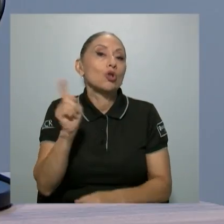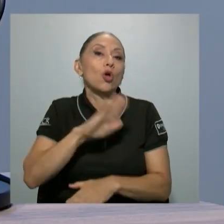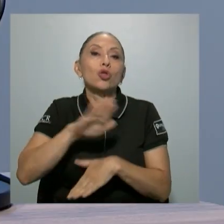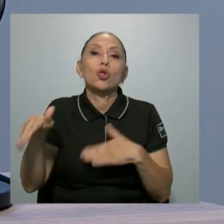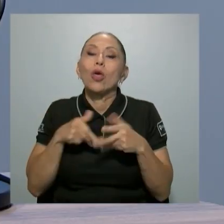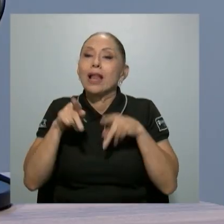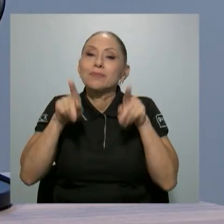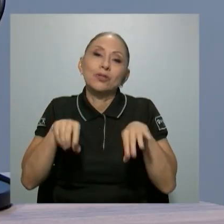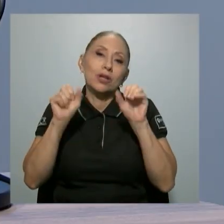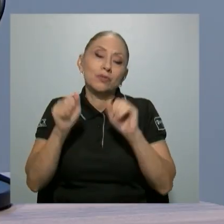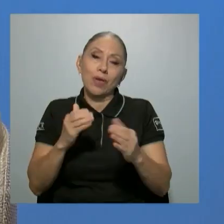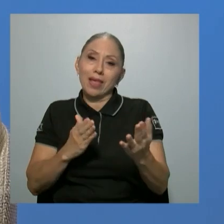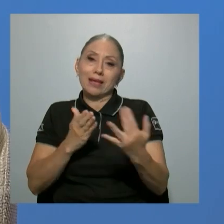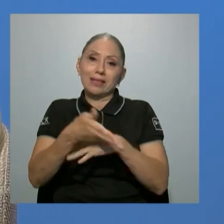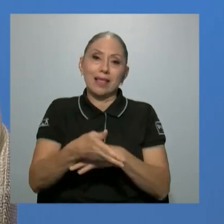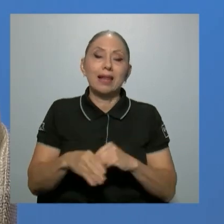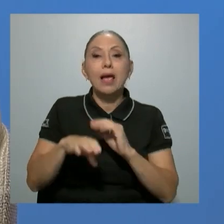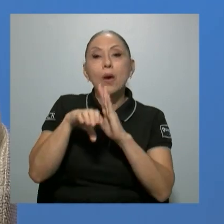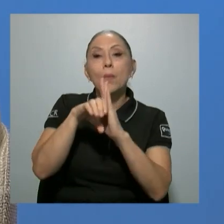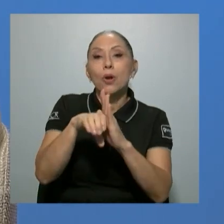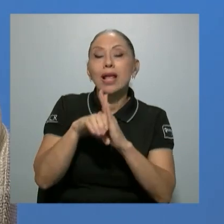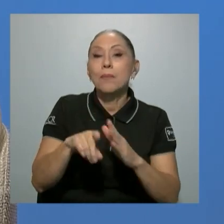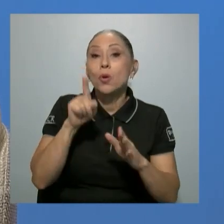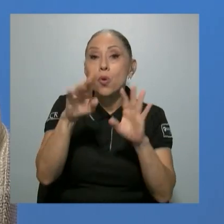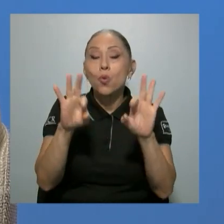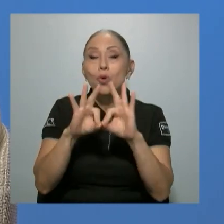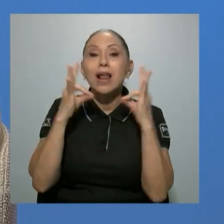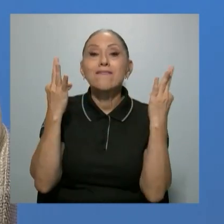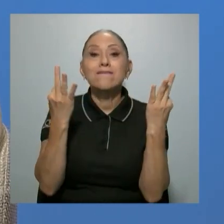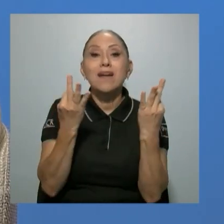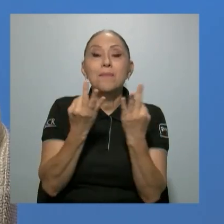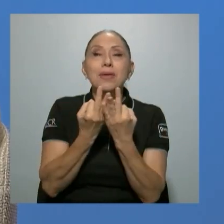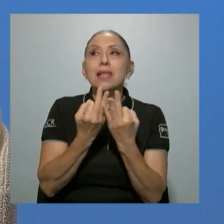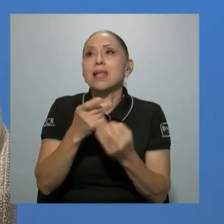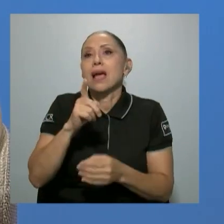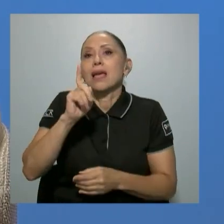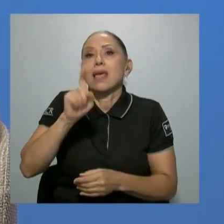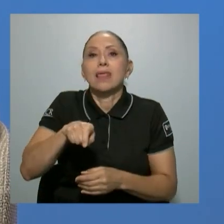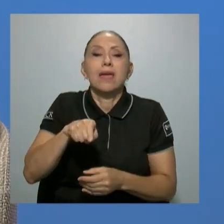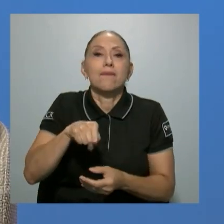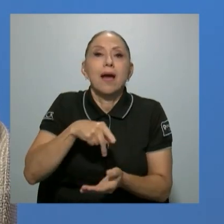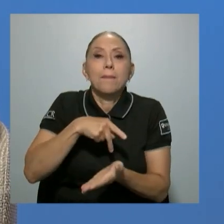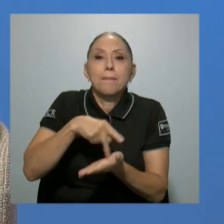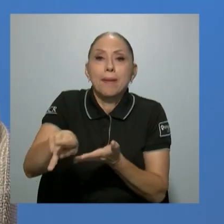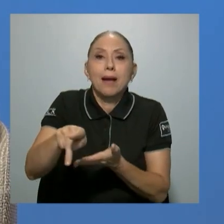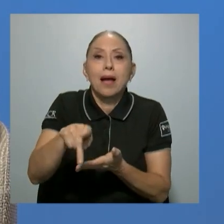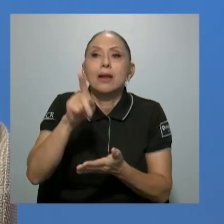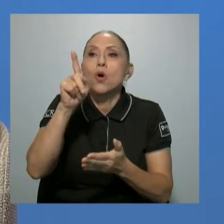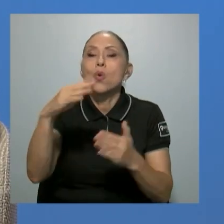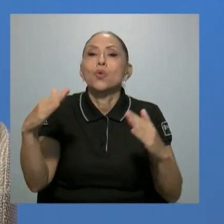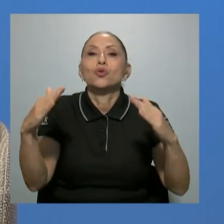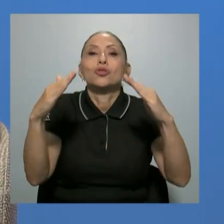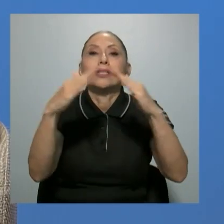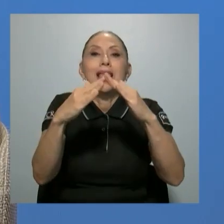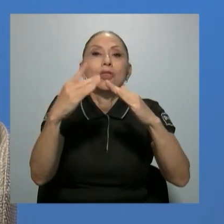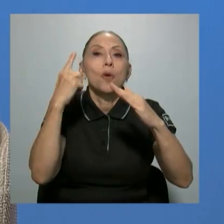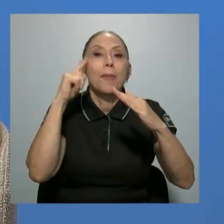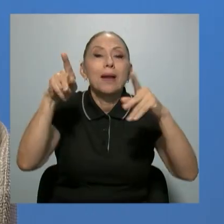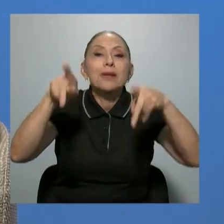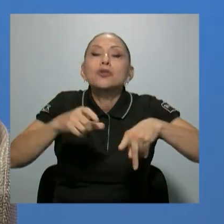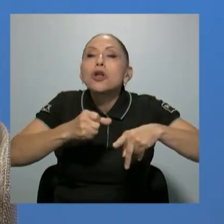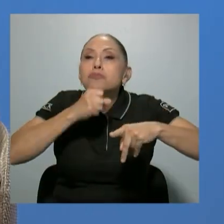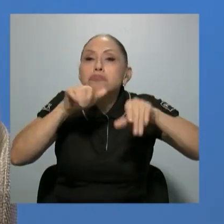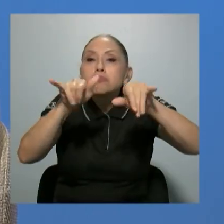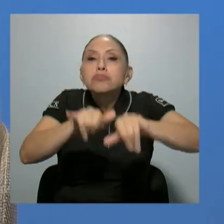sea, una familia que tenga que hacerle frente, por ejemplo, a un centro de atención diurna, o una persona